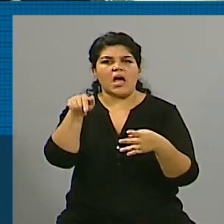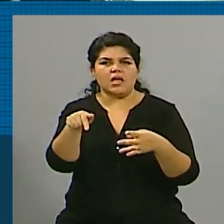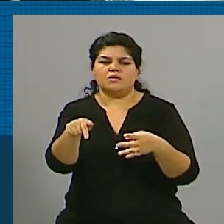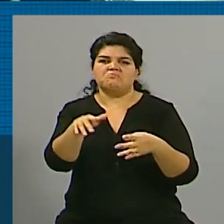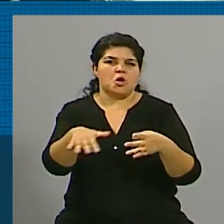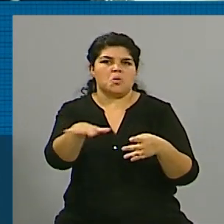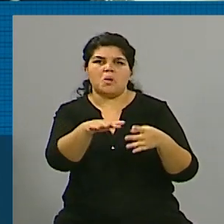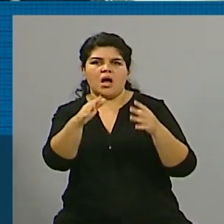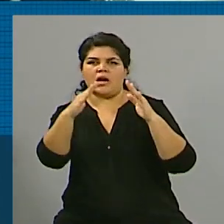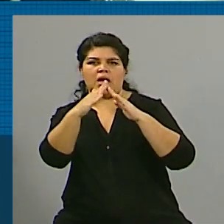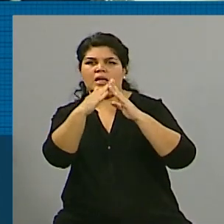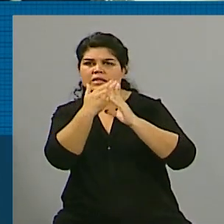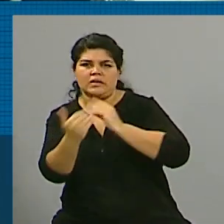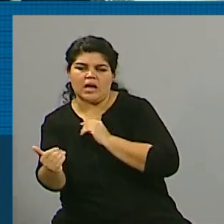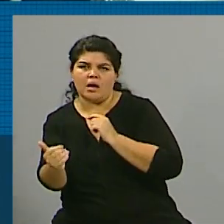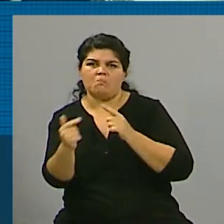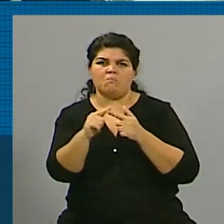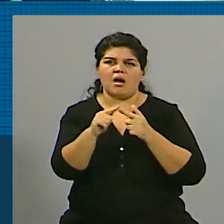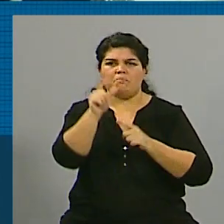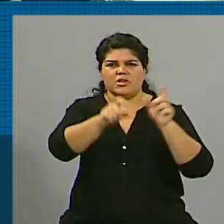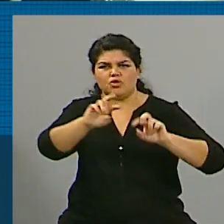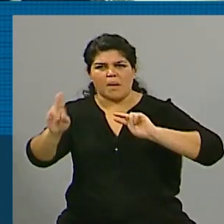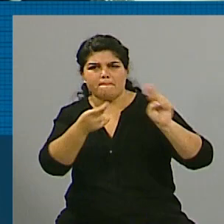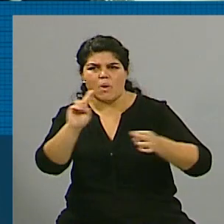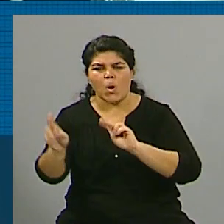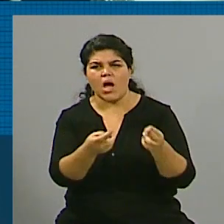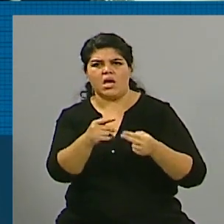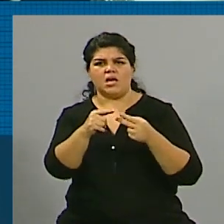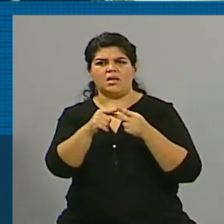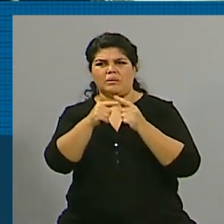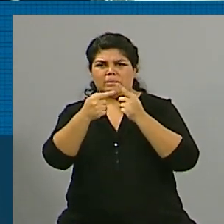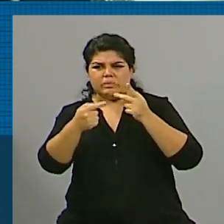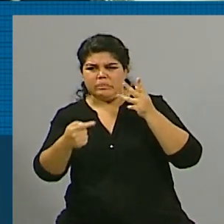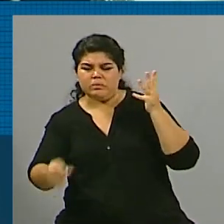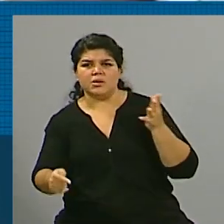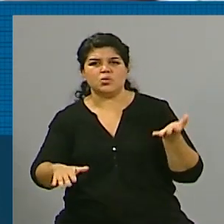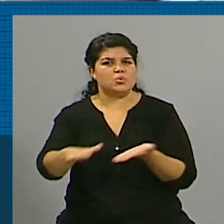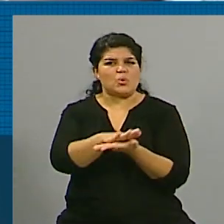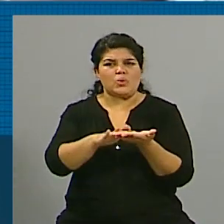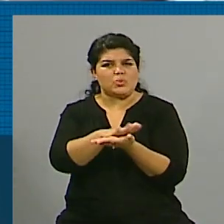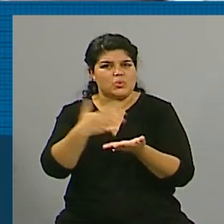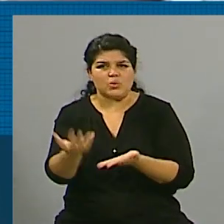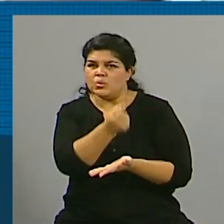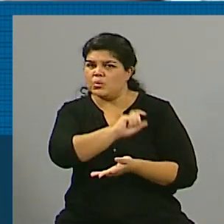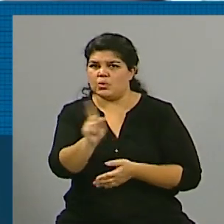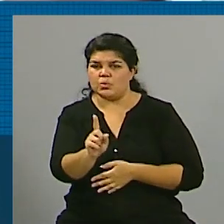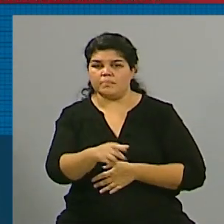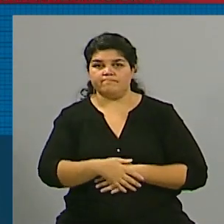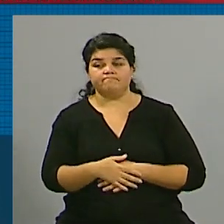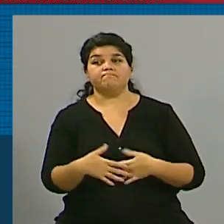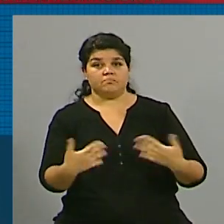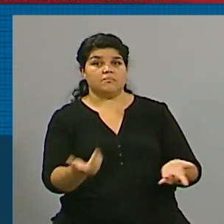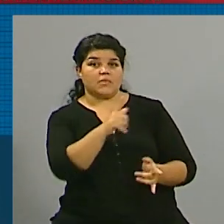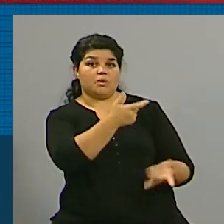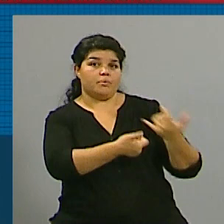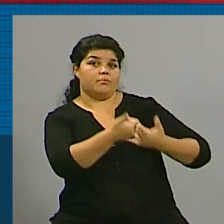vida o el lugar donde vive porque este conflicto no tiene soluciones. Bueno, lo que estás planteando es clave y de hecho, desde